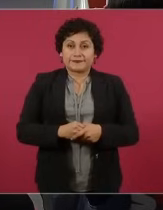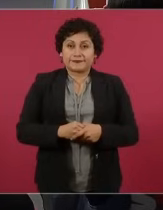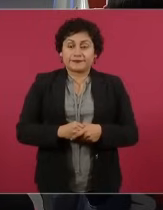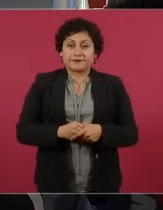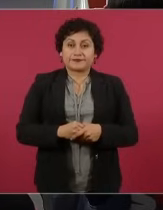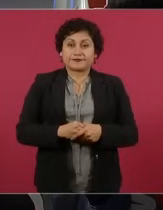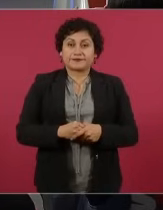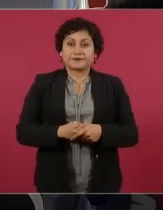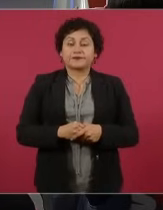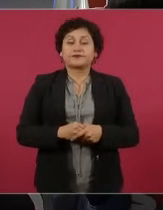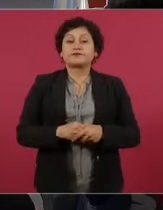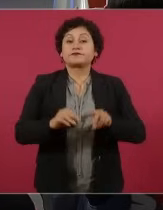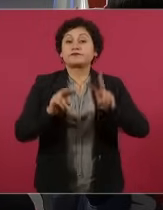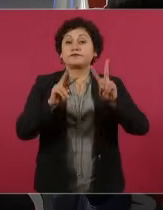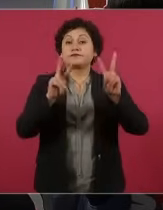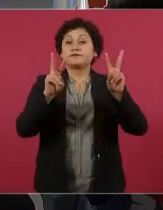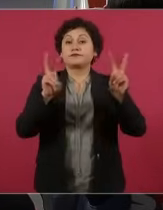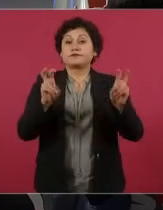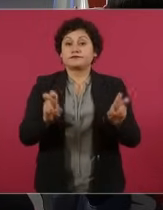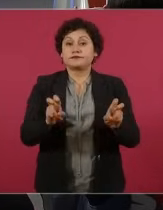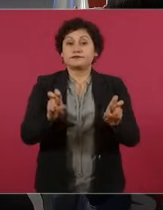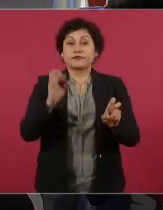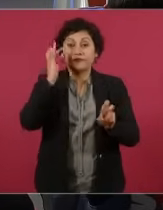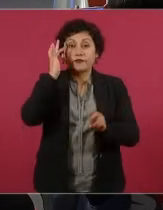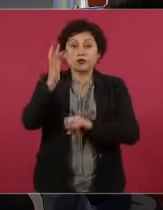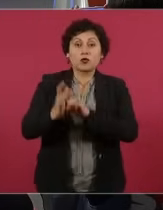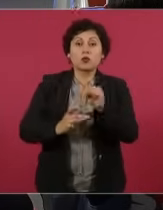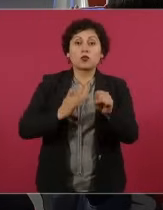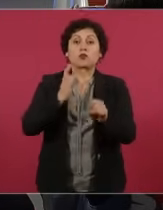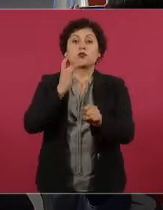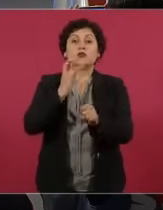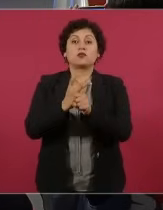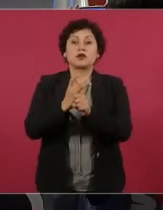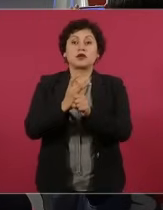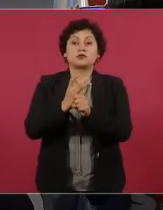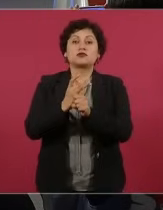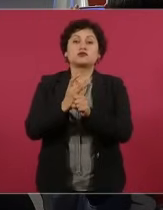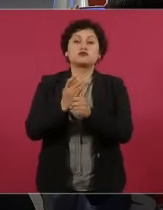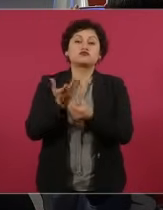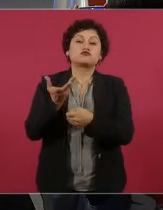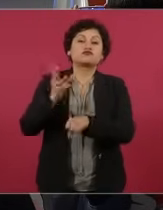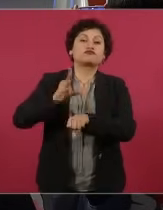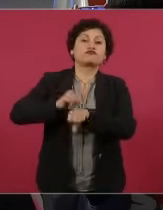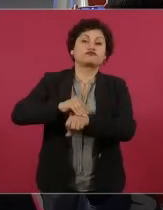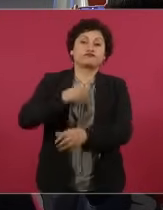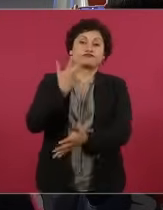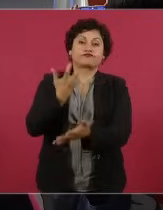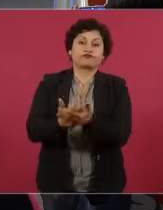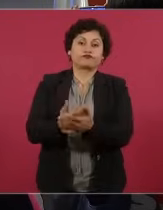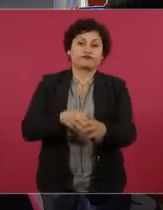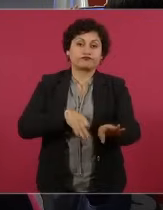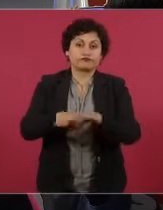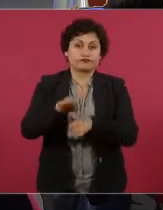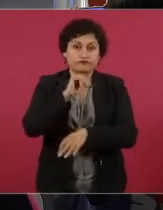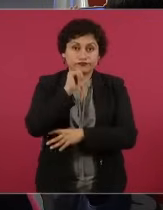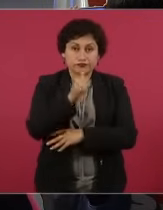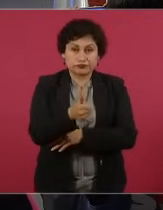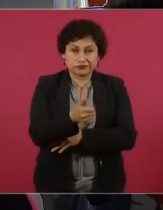Suspenden labores por su cumpleaños. ¿Quién? Esa debe ser de…